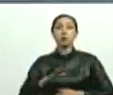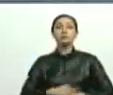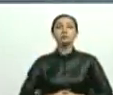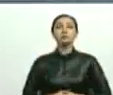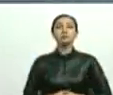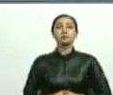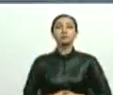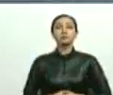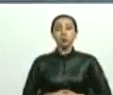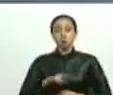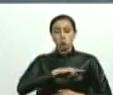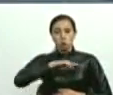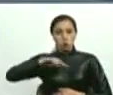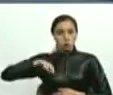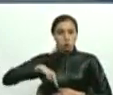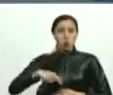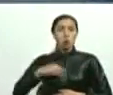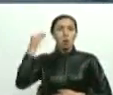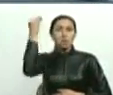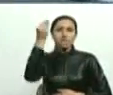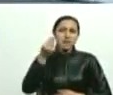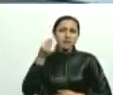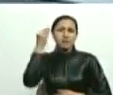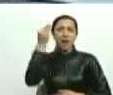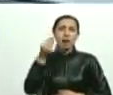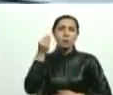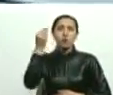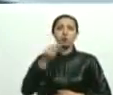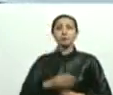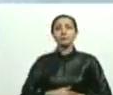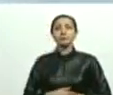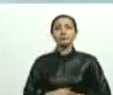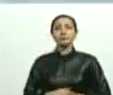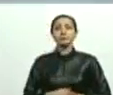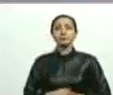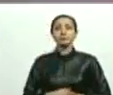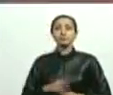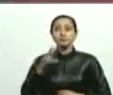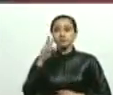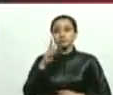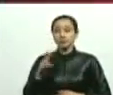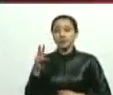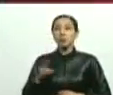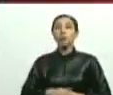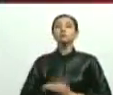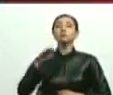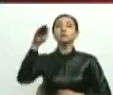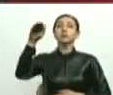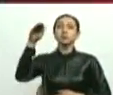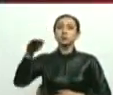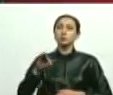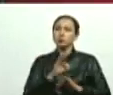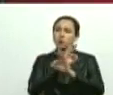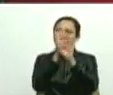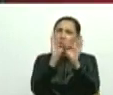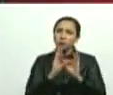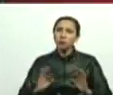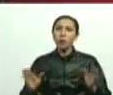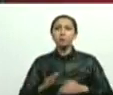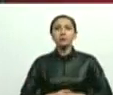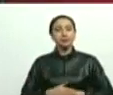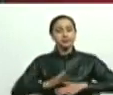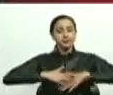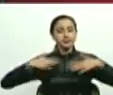Por eso fue que nosotros, cuando pensamos y vimos en perspectiva las mega